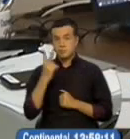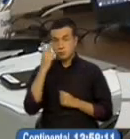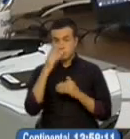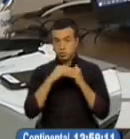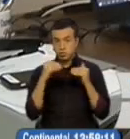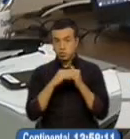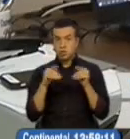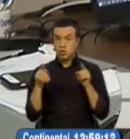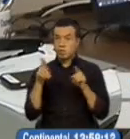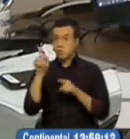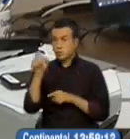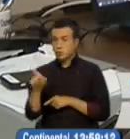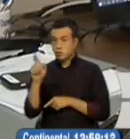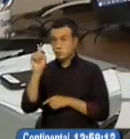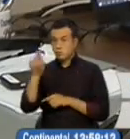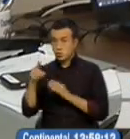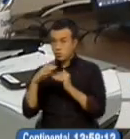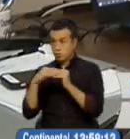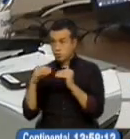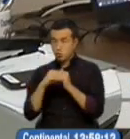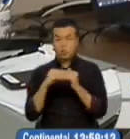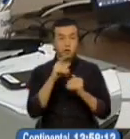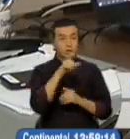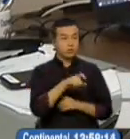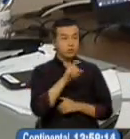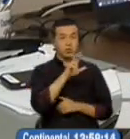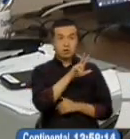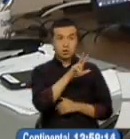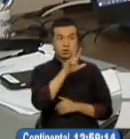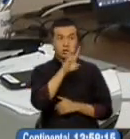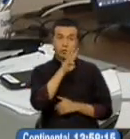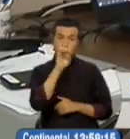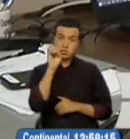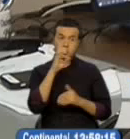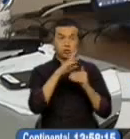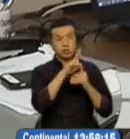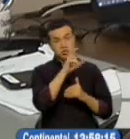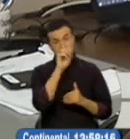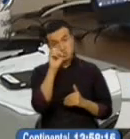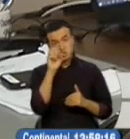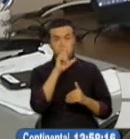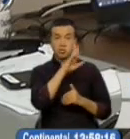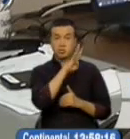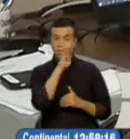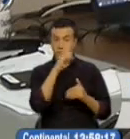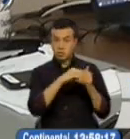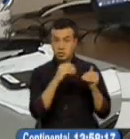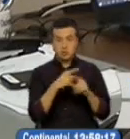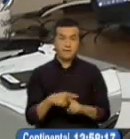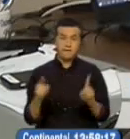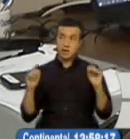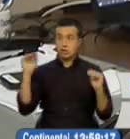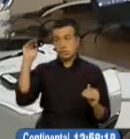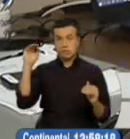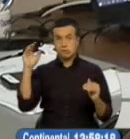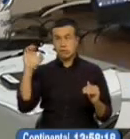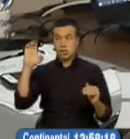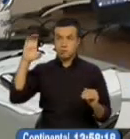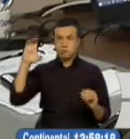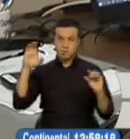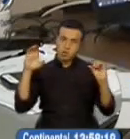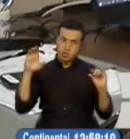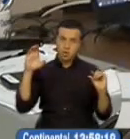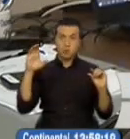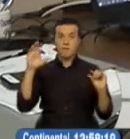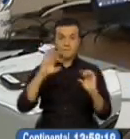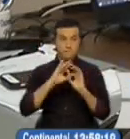$2 no es lo mismo para alguien que gana $1,000 a alguien que gana $300 o $400. Entonces, el peso que esto va a tener